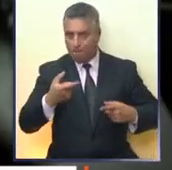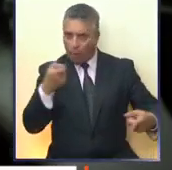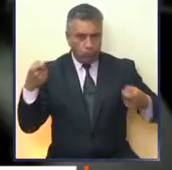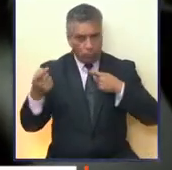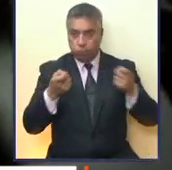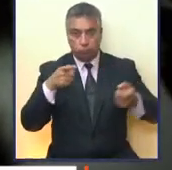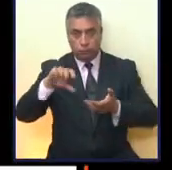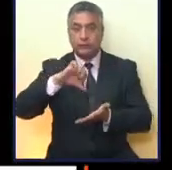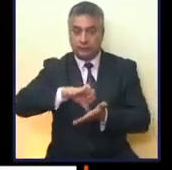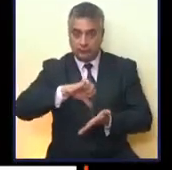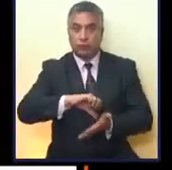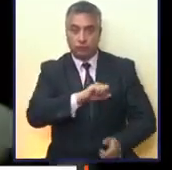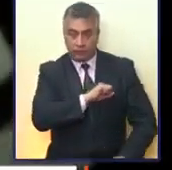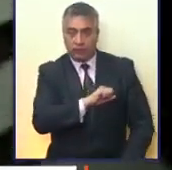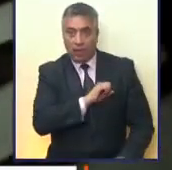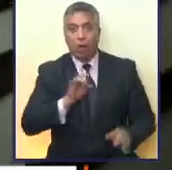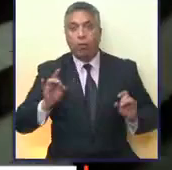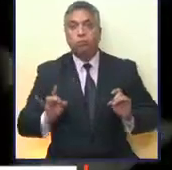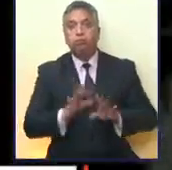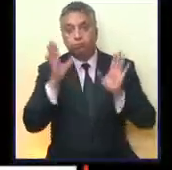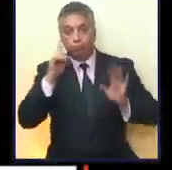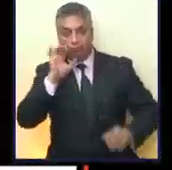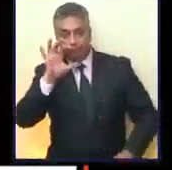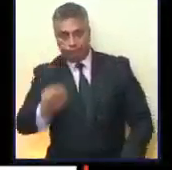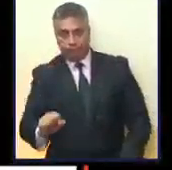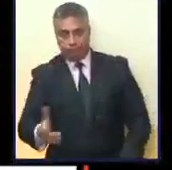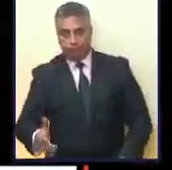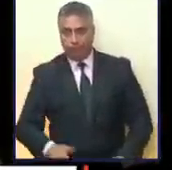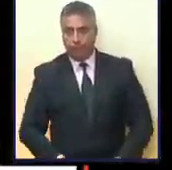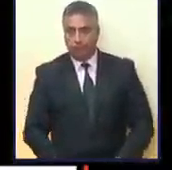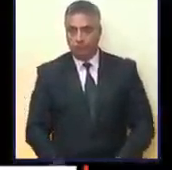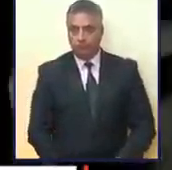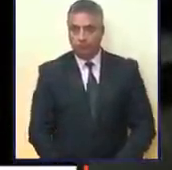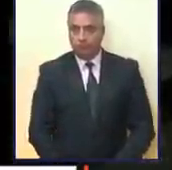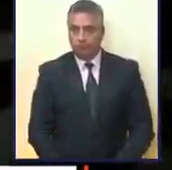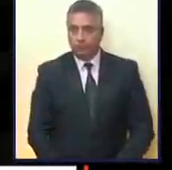de Santiago, en caso de ser sorprendidos.